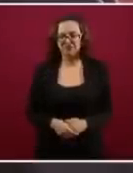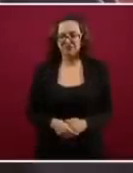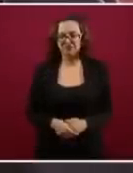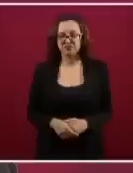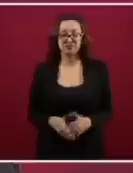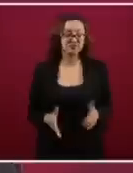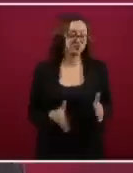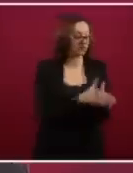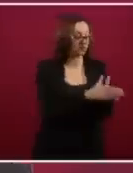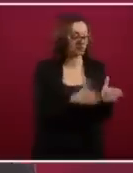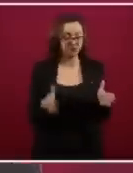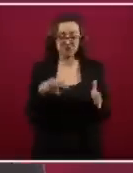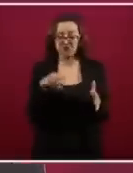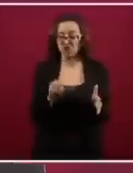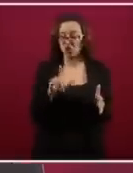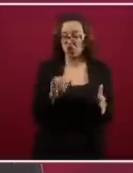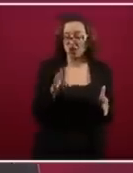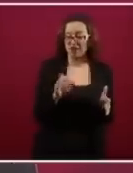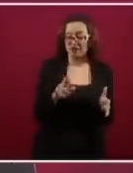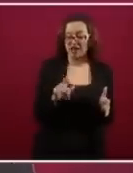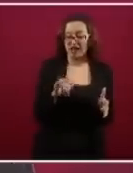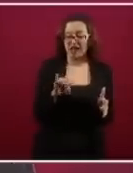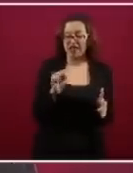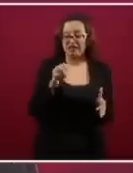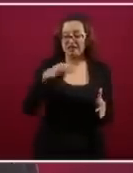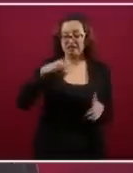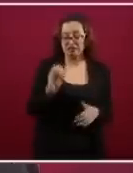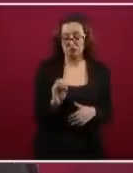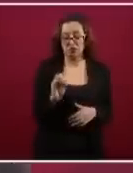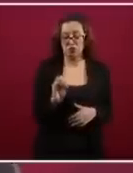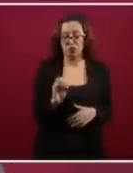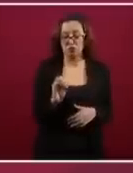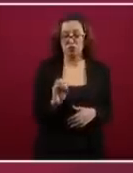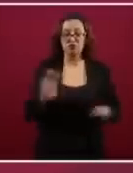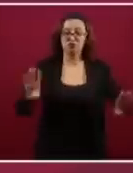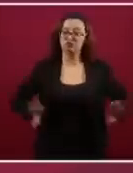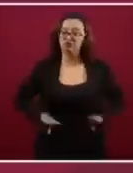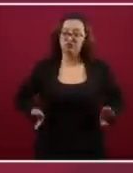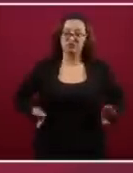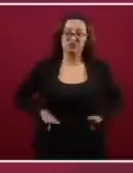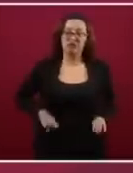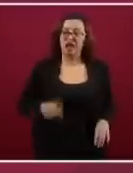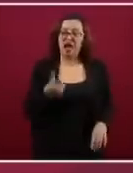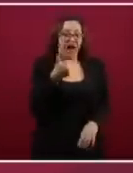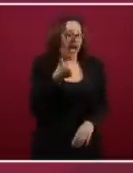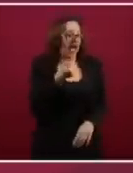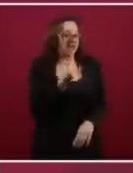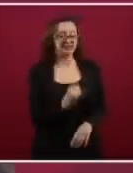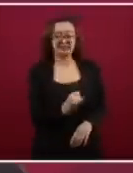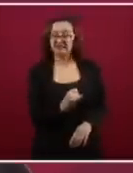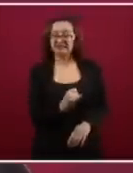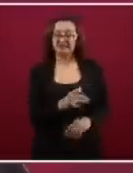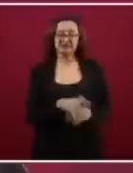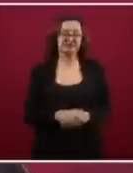El neoliberalismo tiene ese distintivo,